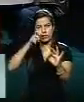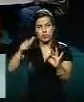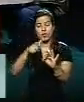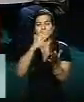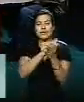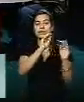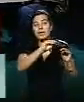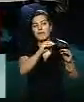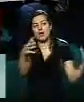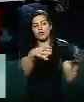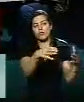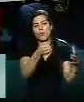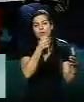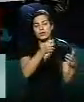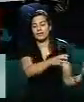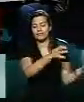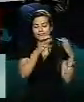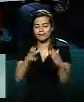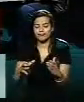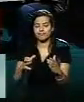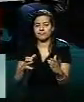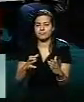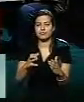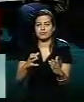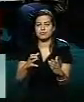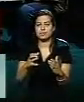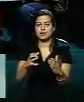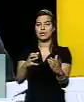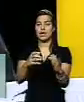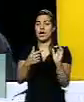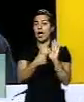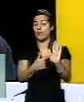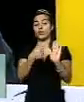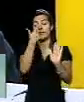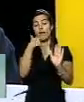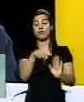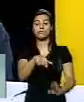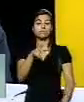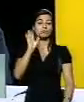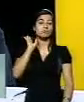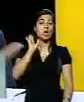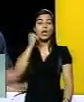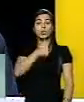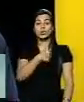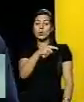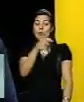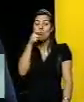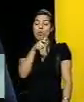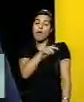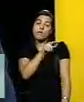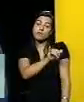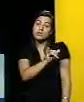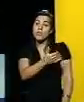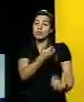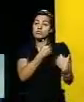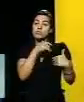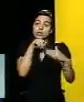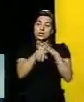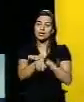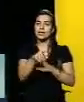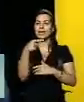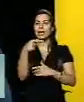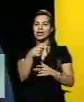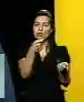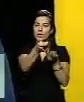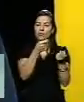un grupo de agitadores para ellos querer demostrar o decirle al mundo, es el pueblo el que está allanando aquí. Por eso llevan los medios.